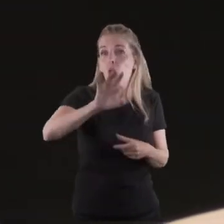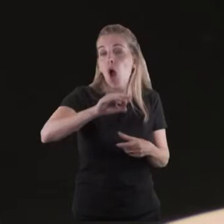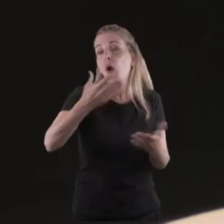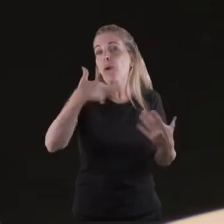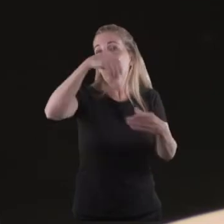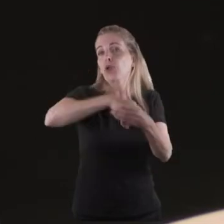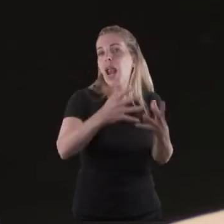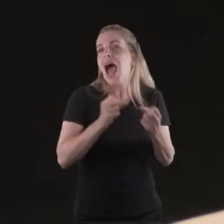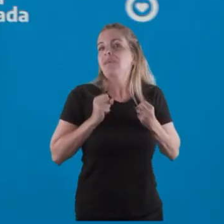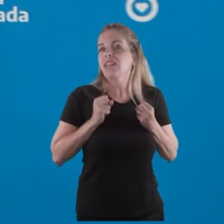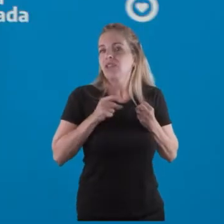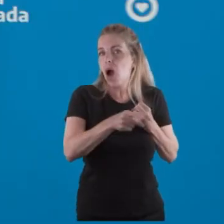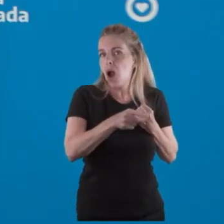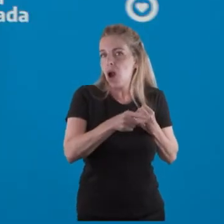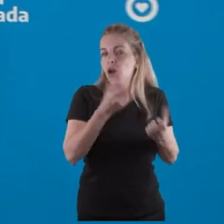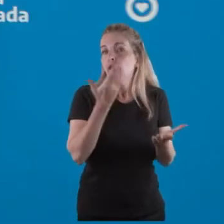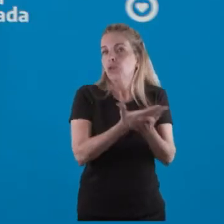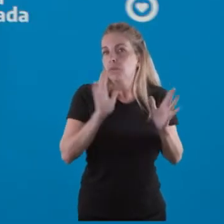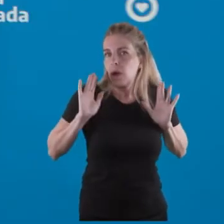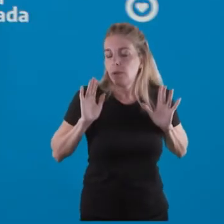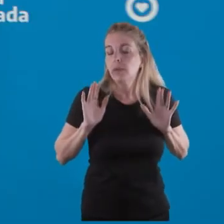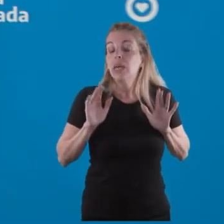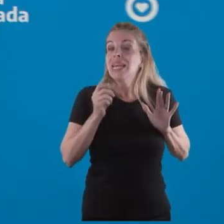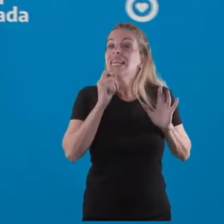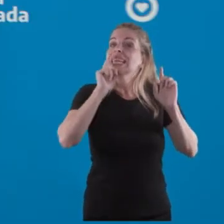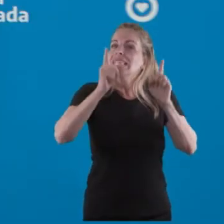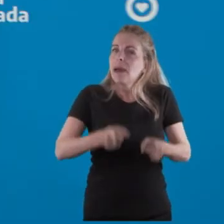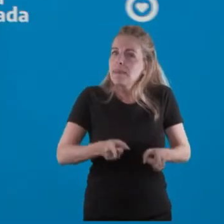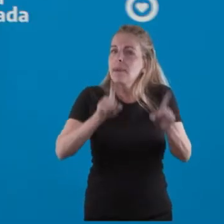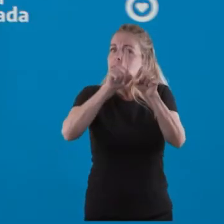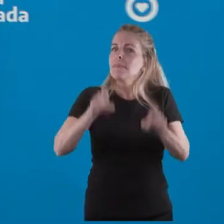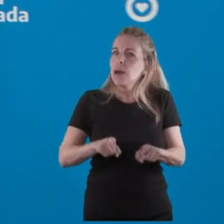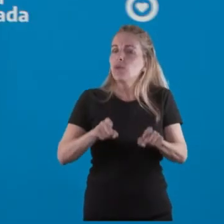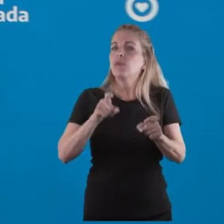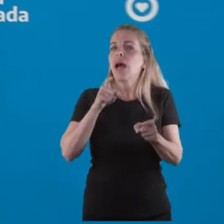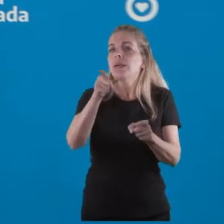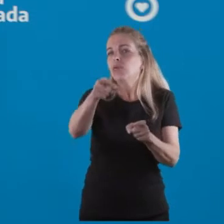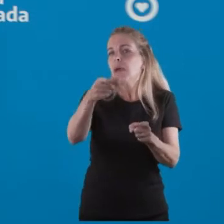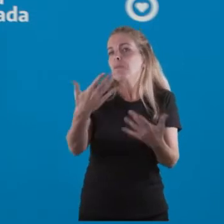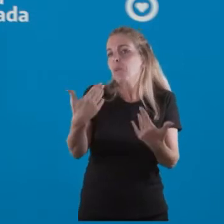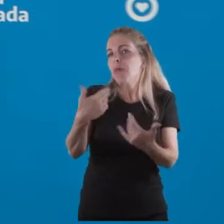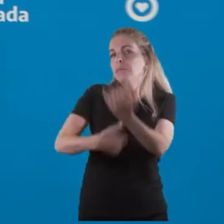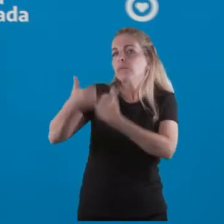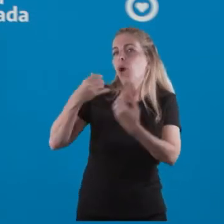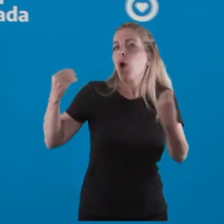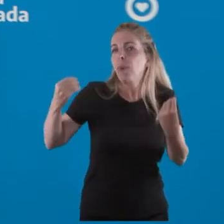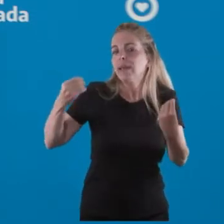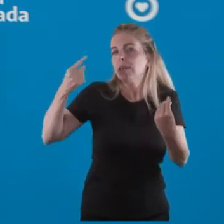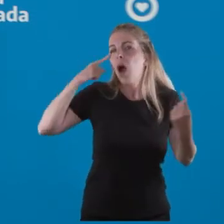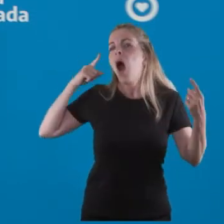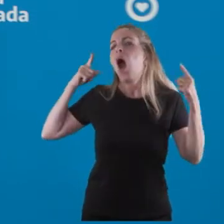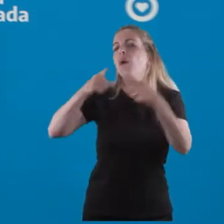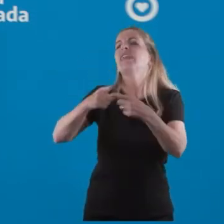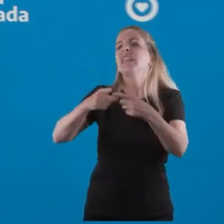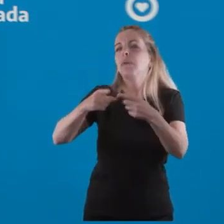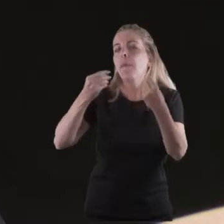se habla en algunos medios y si me puede contar por favor el cuál es el objetivo del ingreso de nicolini a la